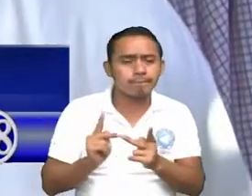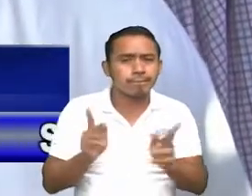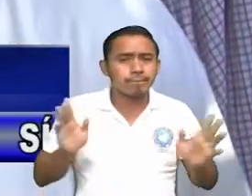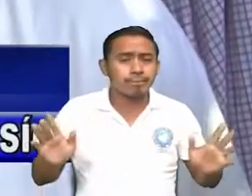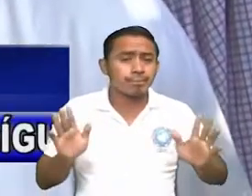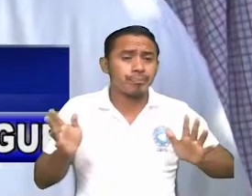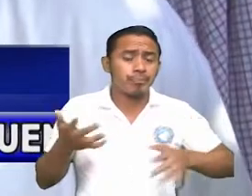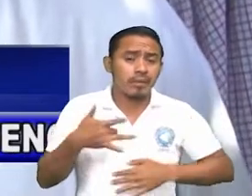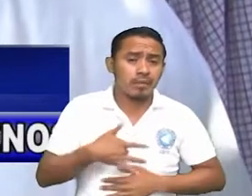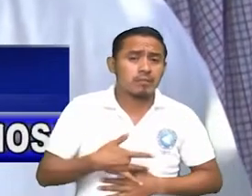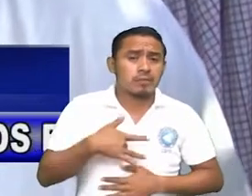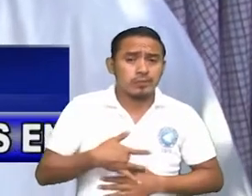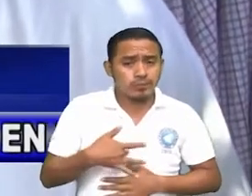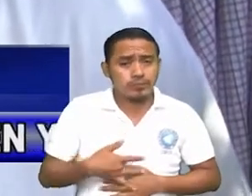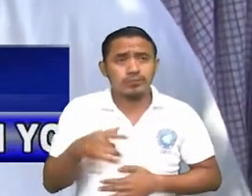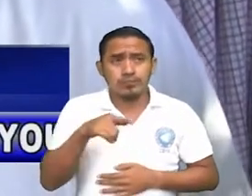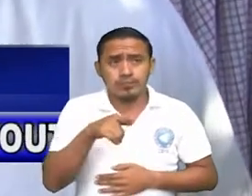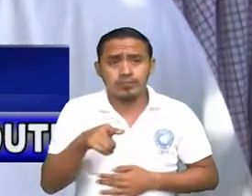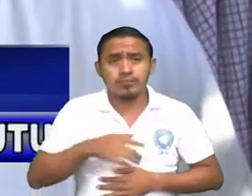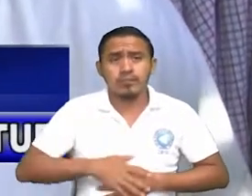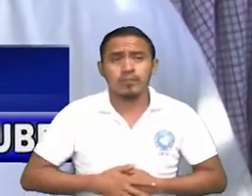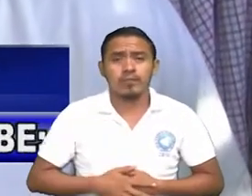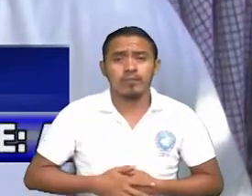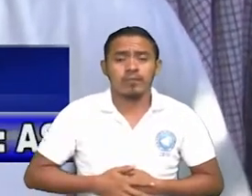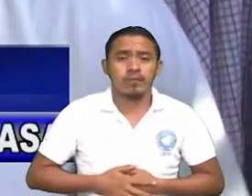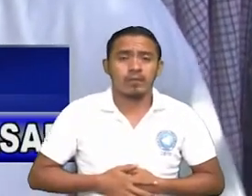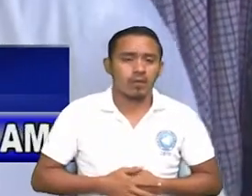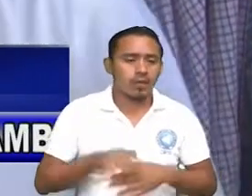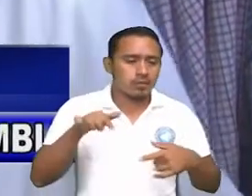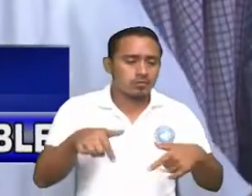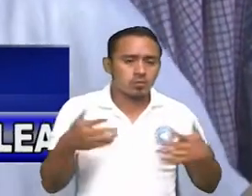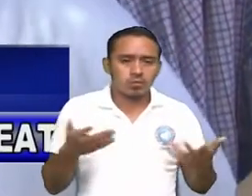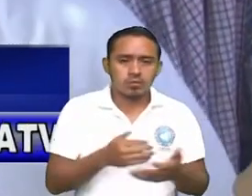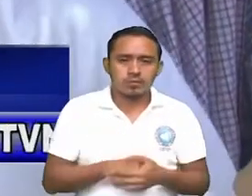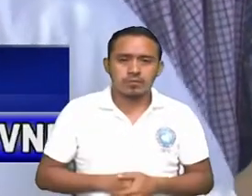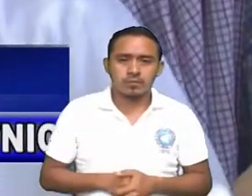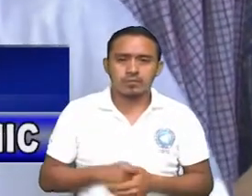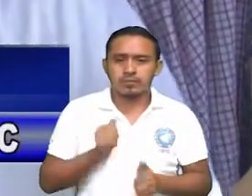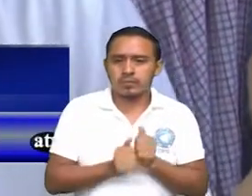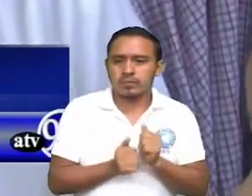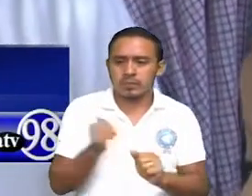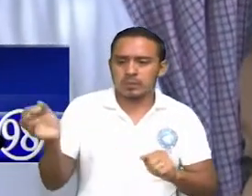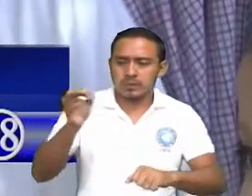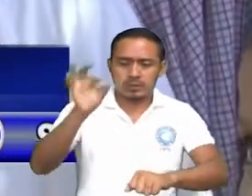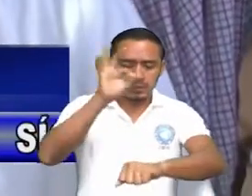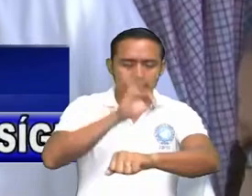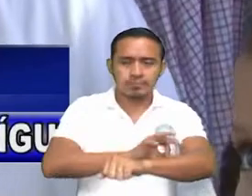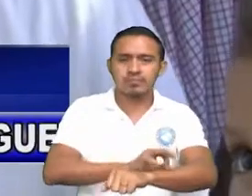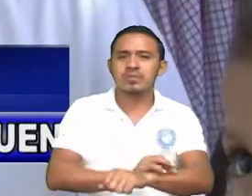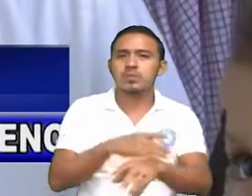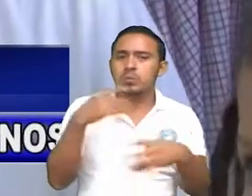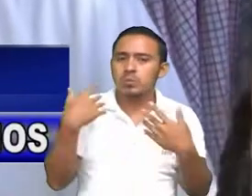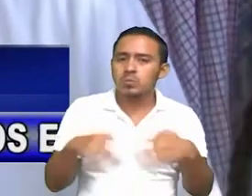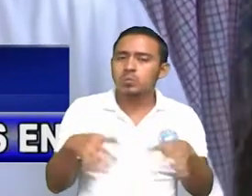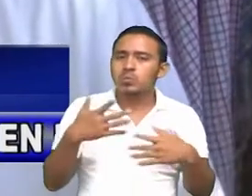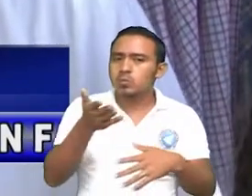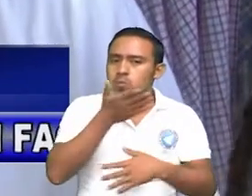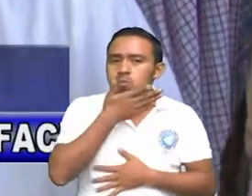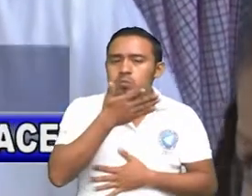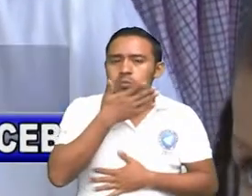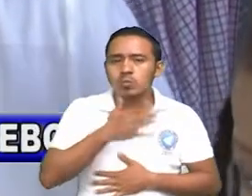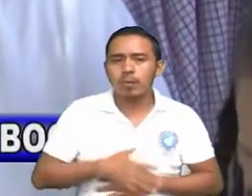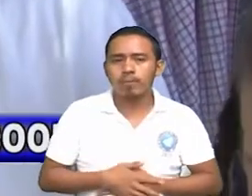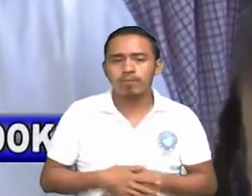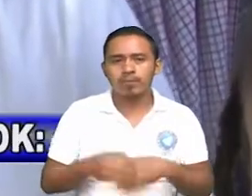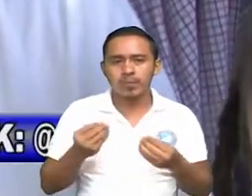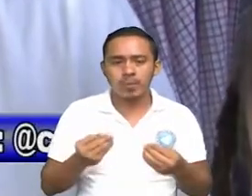ya necesitamos eso. Y ahorita, porque con esto un montón de cuestiones, los zancudos ahorita está duro ahorita.